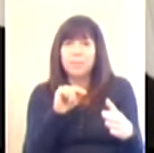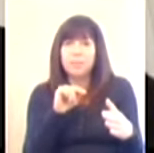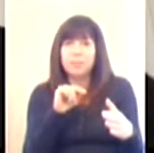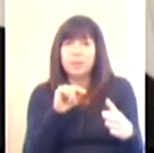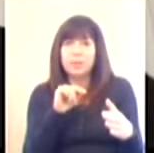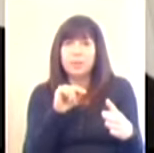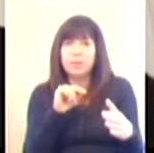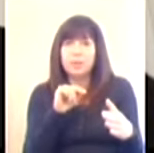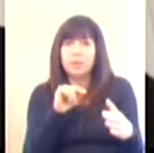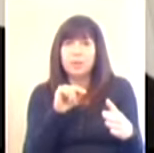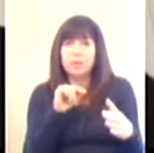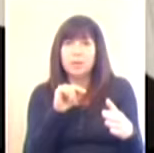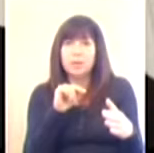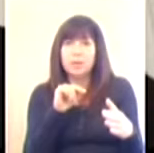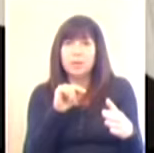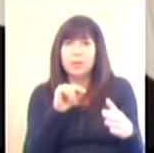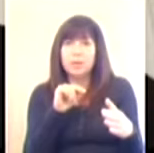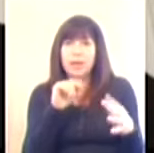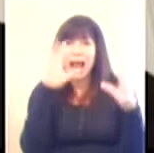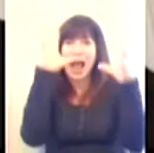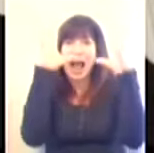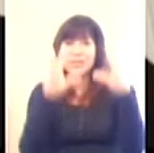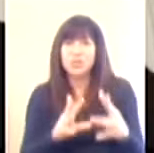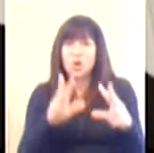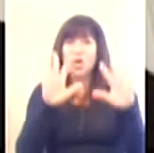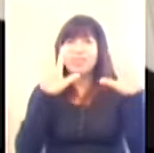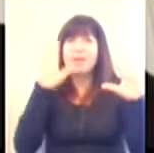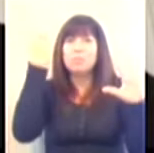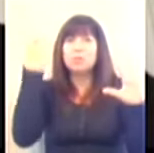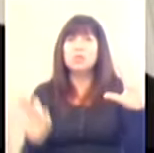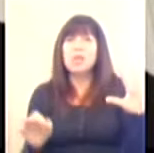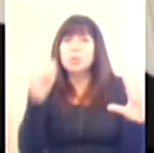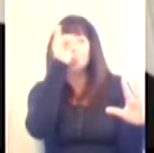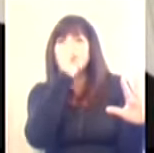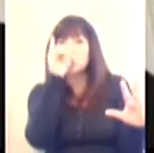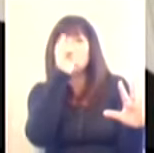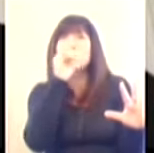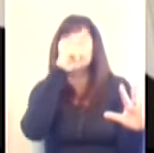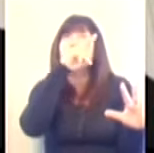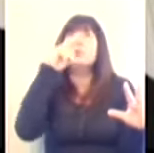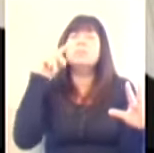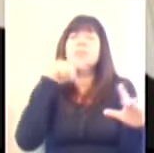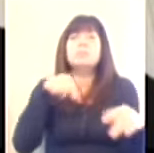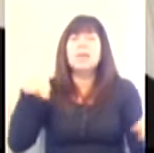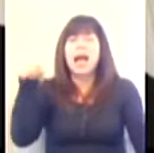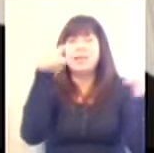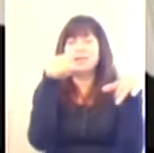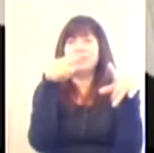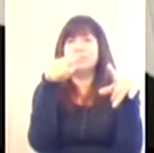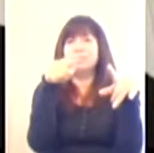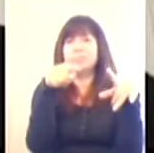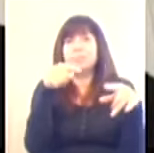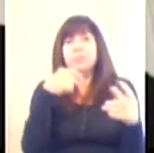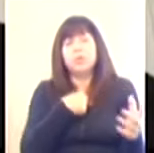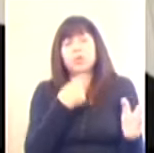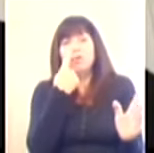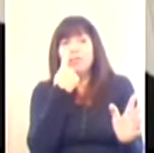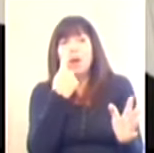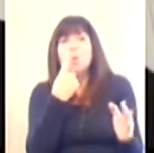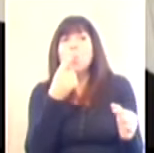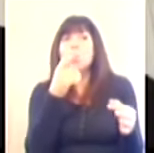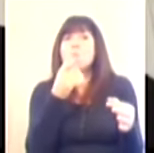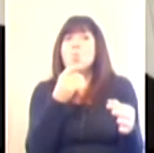el nivel de emisiones en el planeta cayó poco más de 10% de emisiones de gases de efecto invernadero. Yo cuando vi esa cifra me pareció